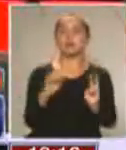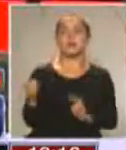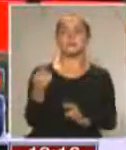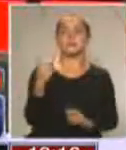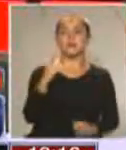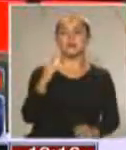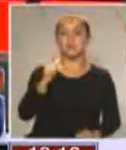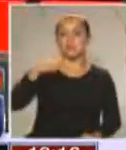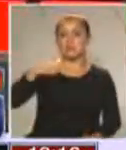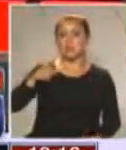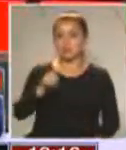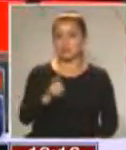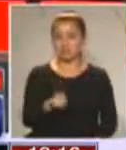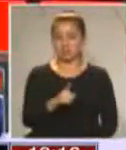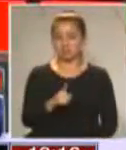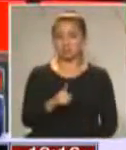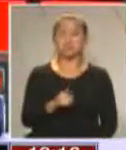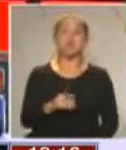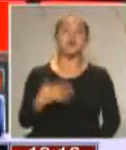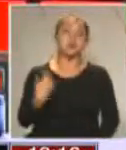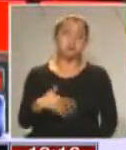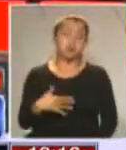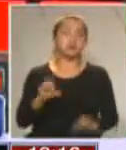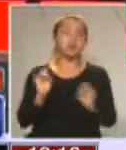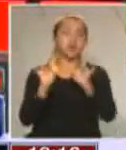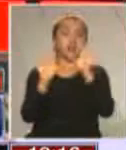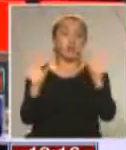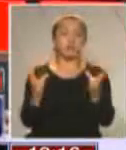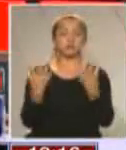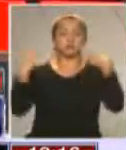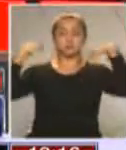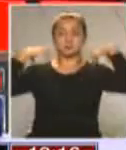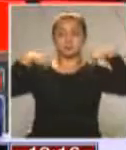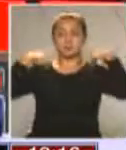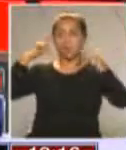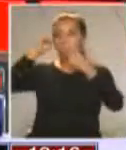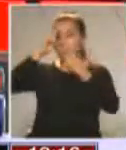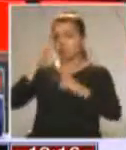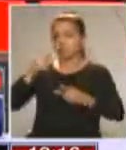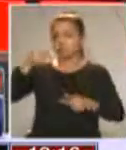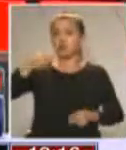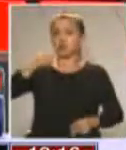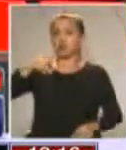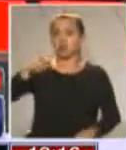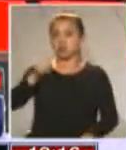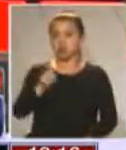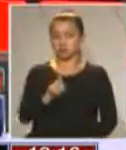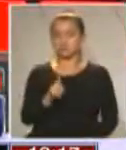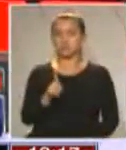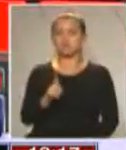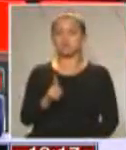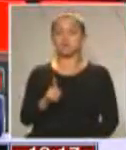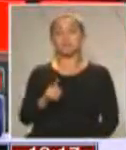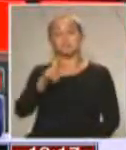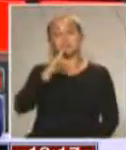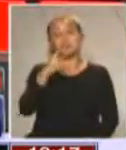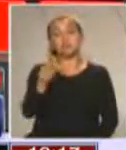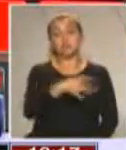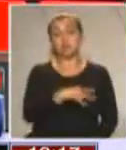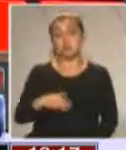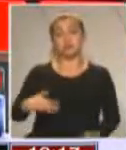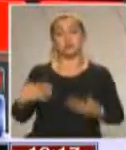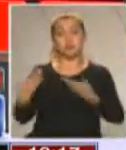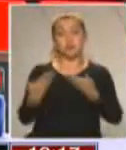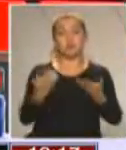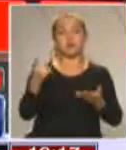damas, uh-huh. Si bien también es importante aclarar que es un cargo ad honorem, que también sí. Eso se ha entregado como una respuesta por parte del gobierno. En